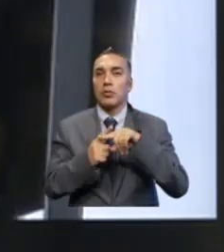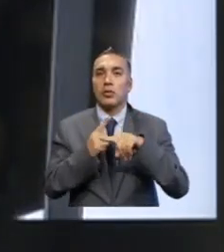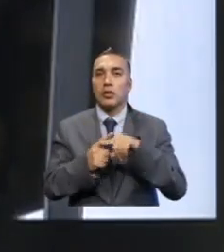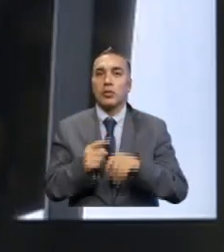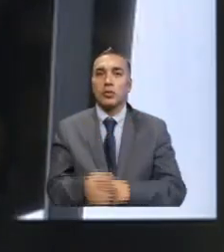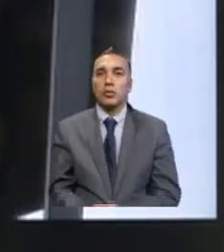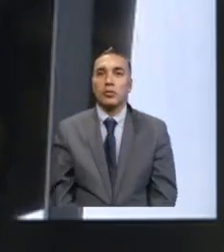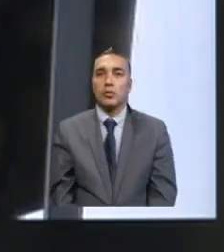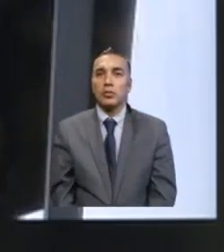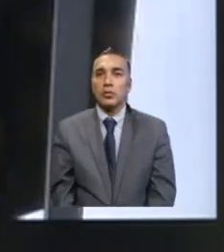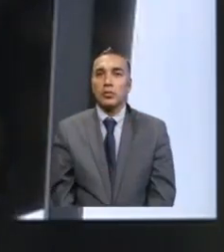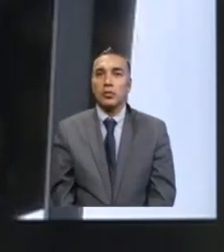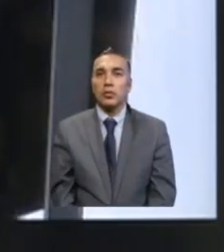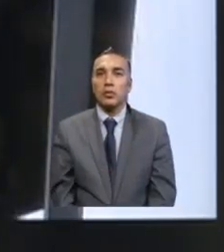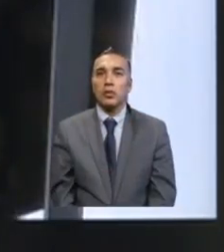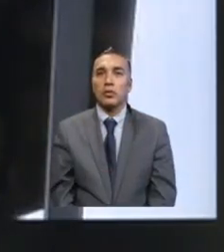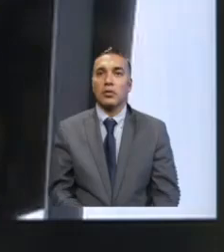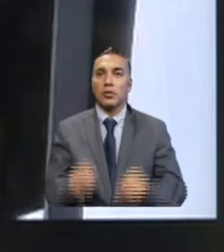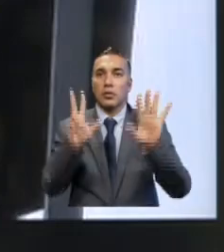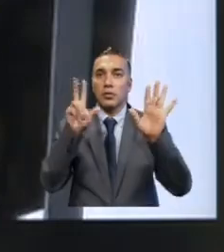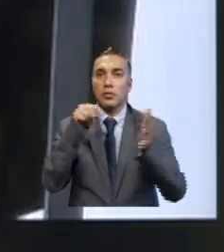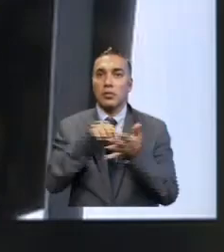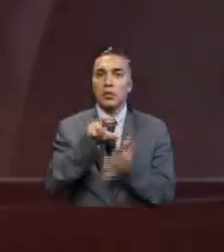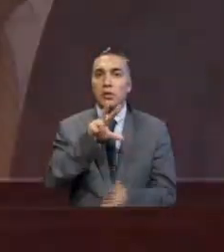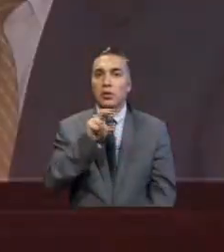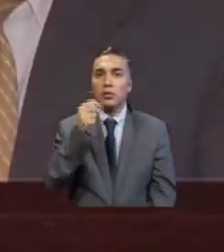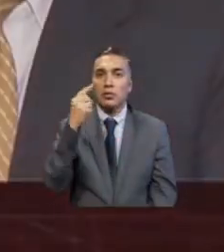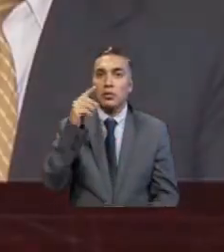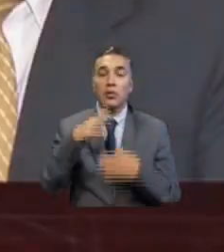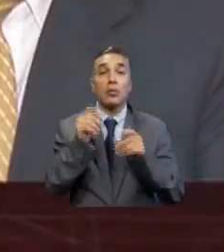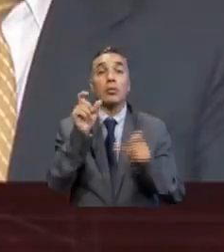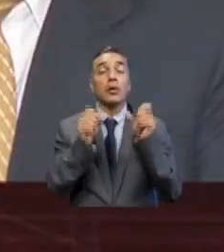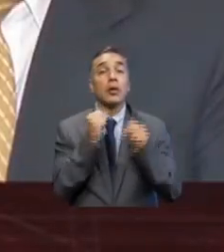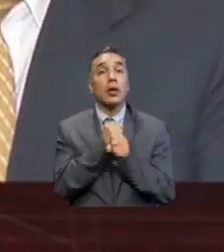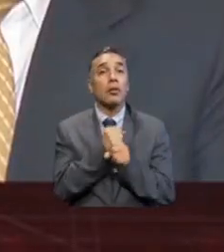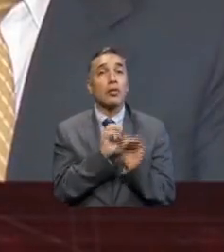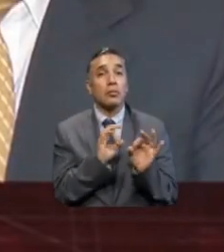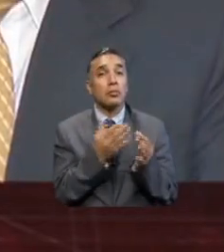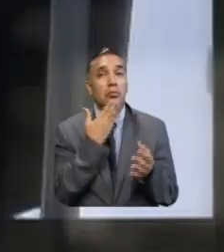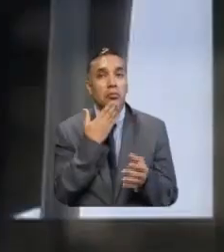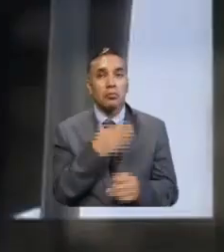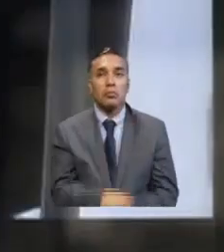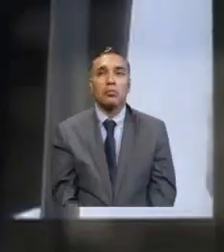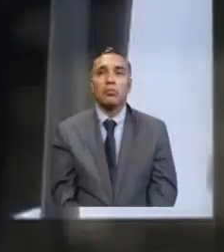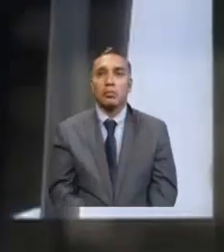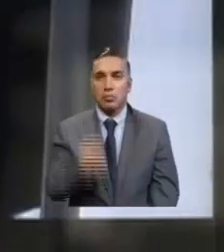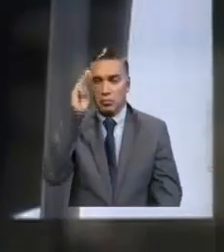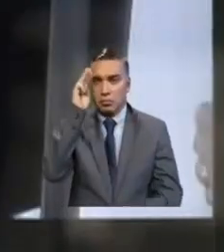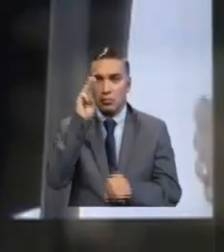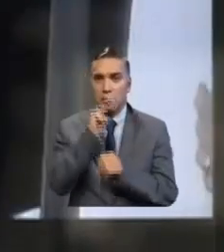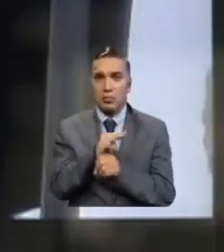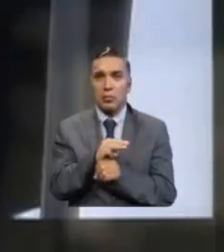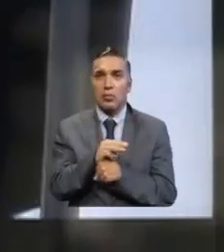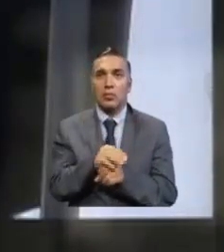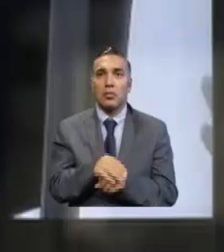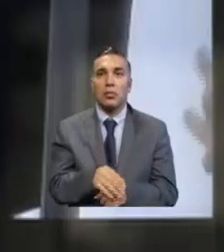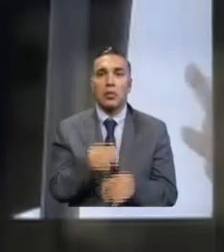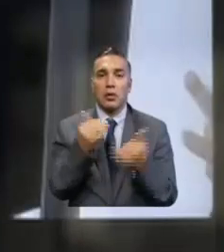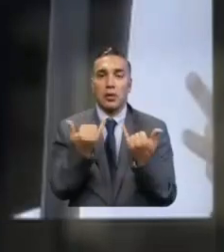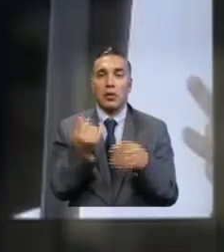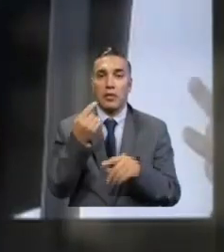comienzos de enero, ya los 8.300 millones de dólares. Empleo. Tenemos entre mayo y la presente